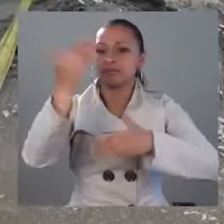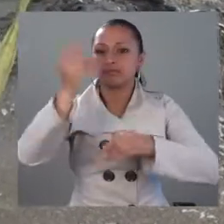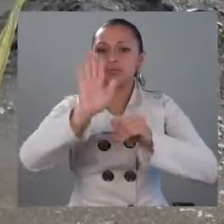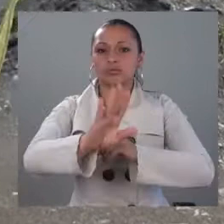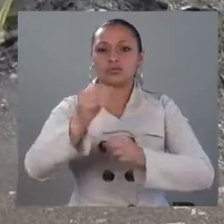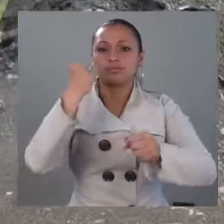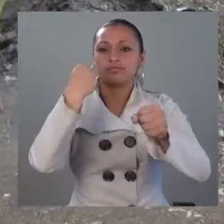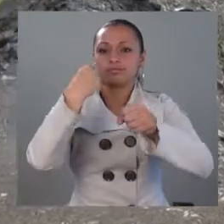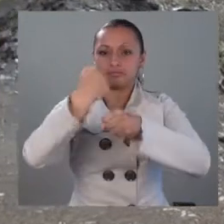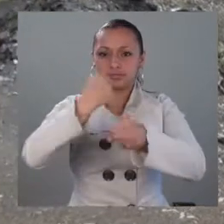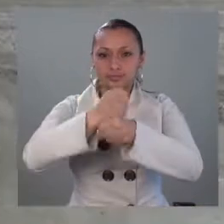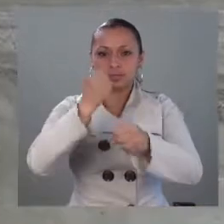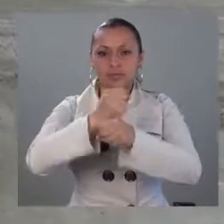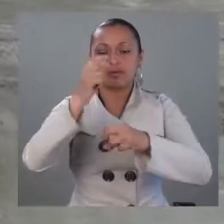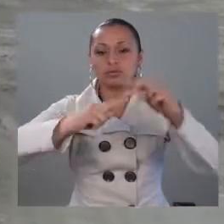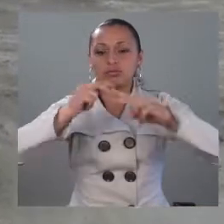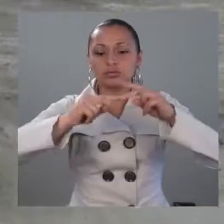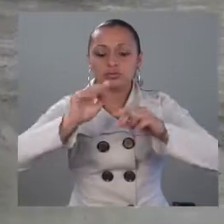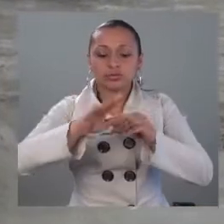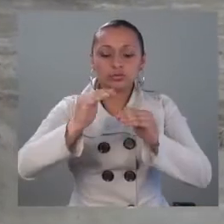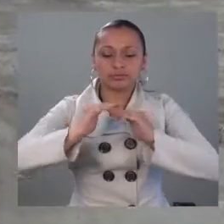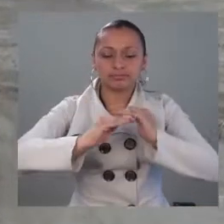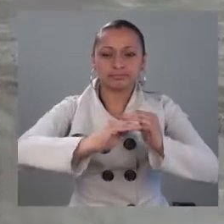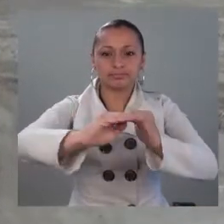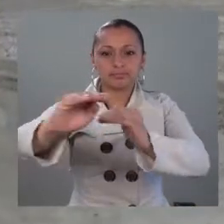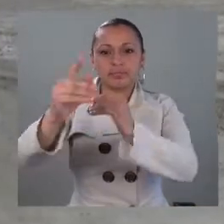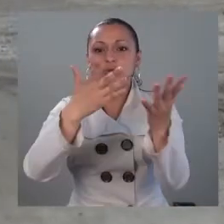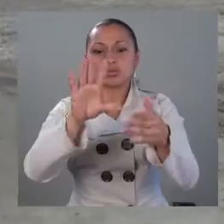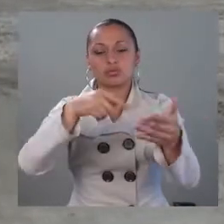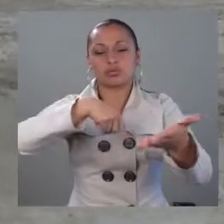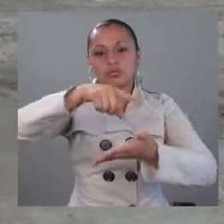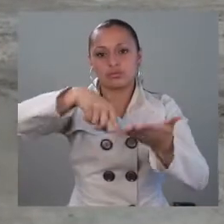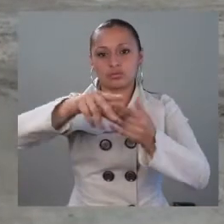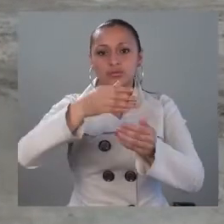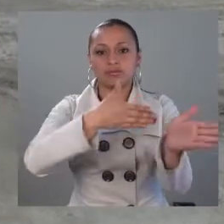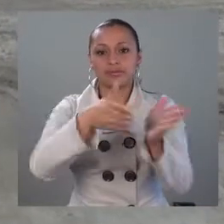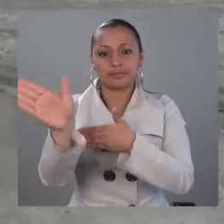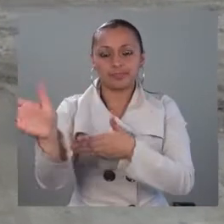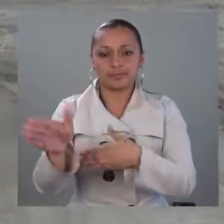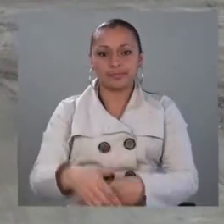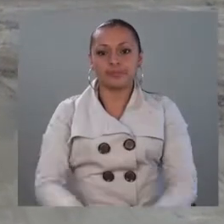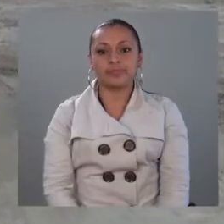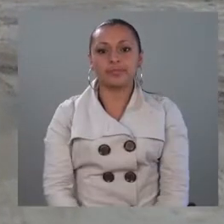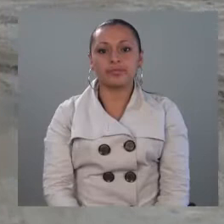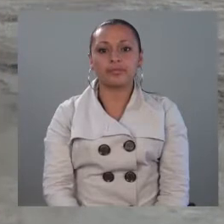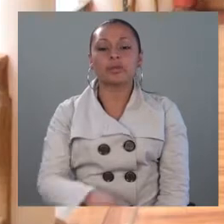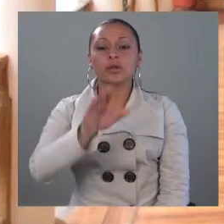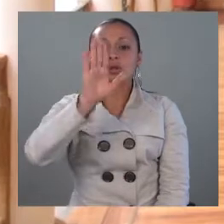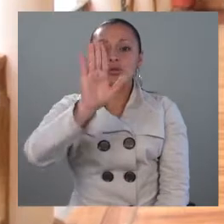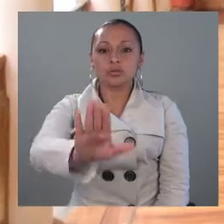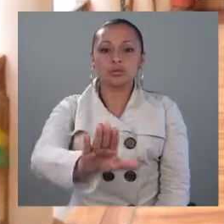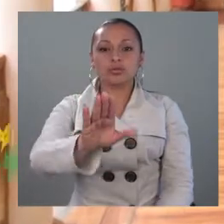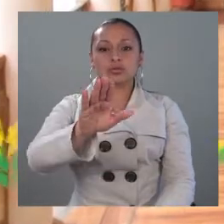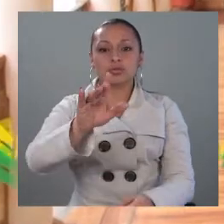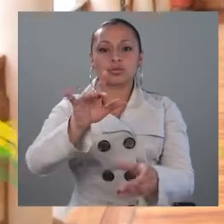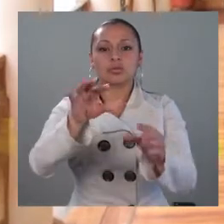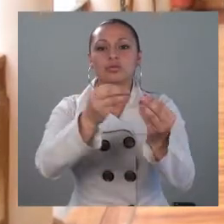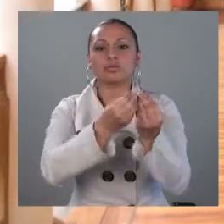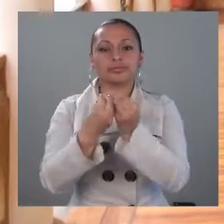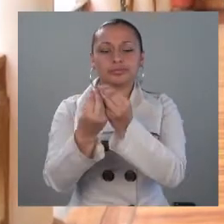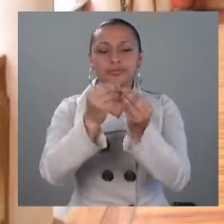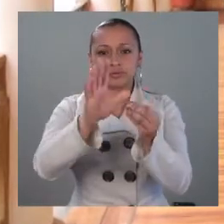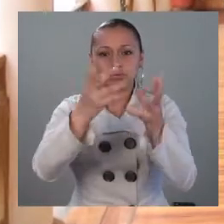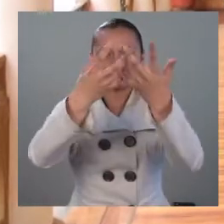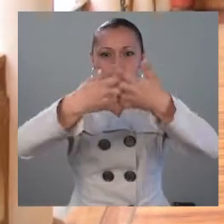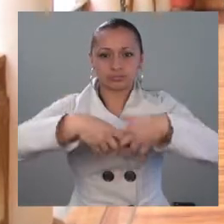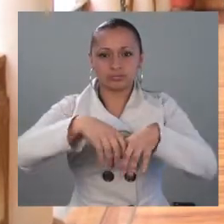otro frente de trabajo de esta importante obra de infraestructura vial contemplada en el contrato plan. El consorcio ganadores,